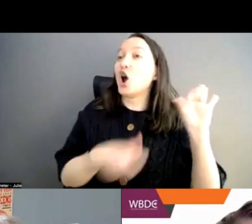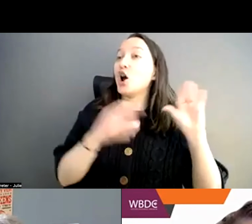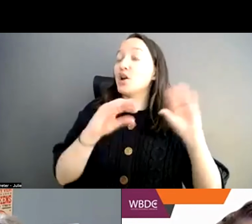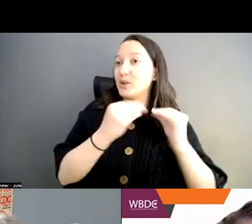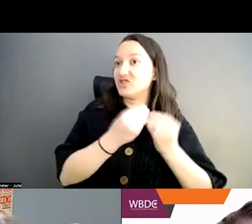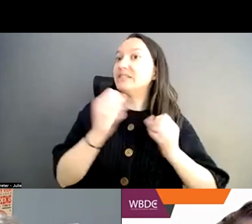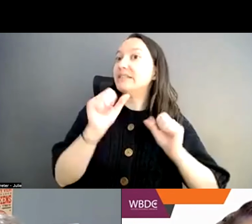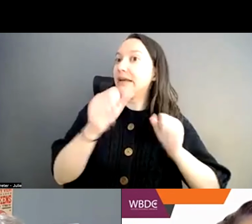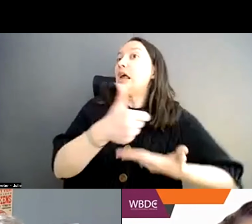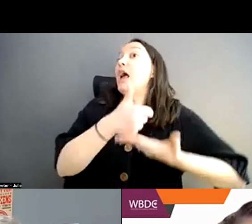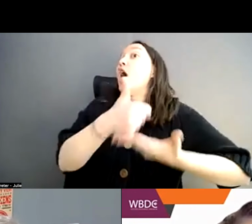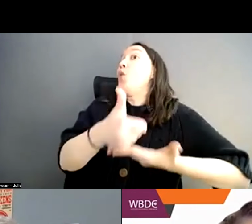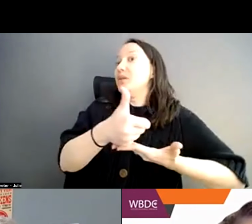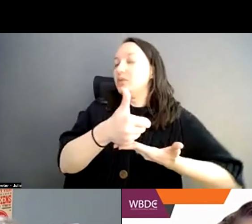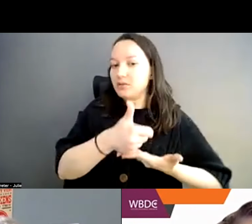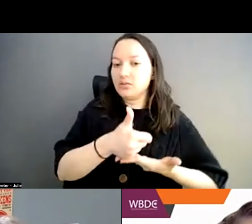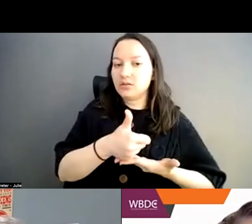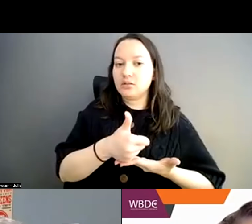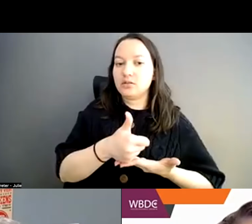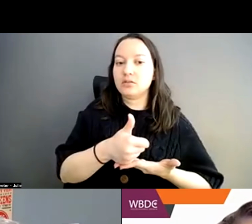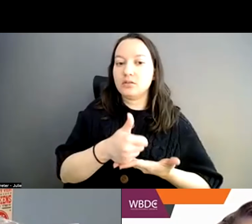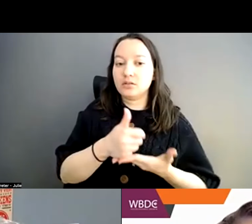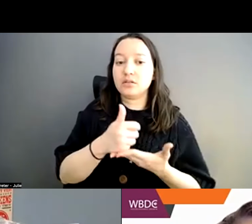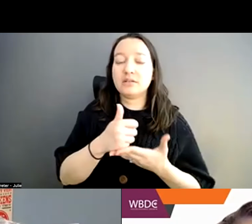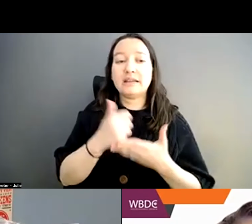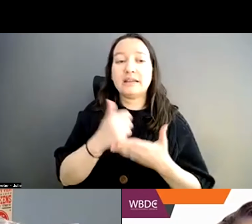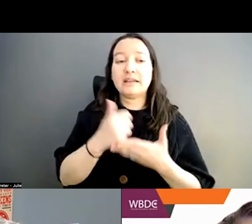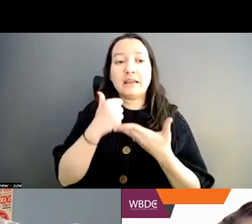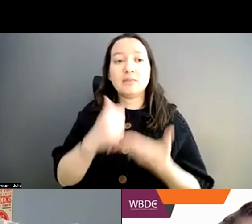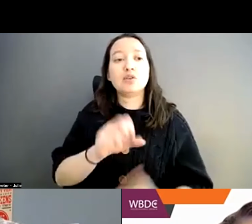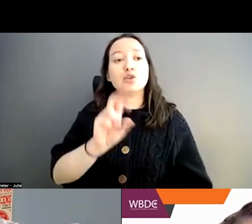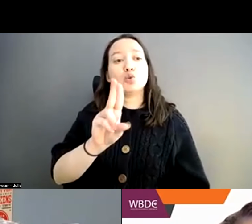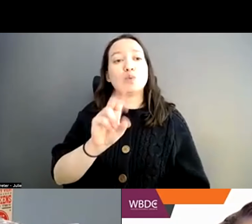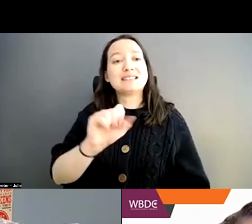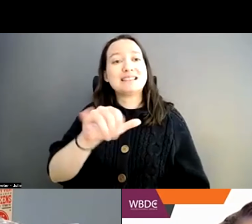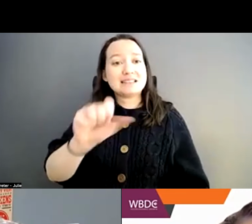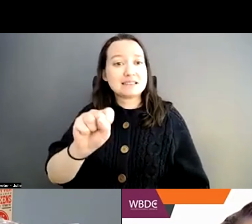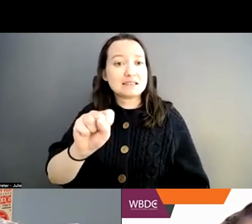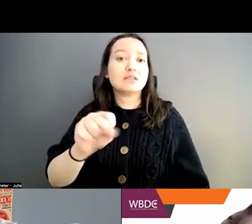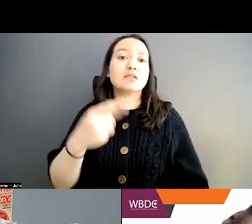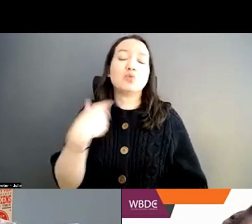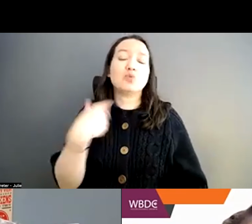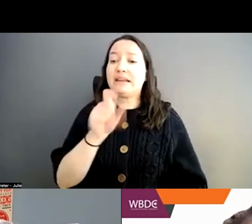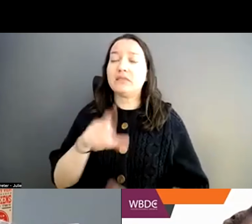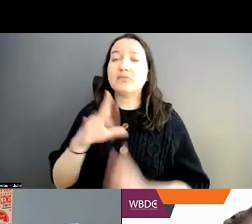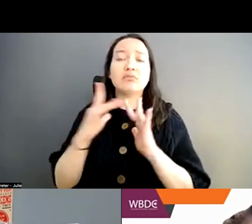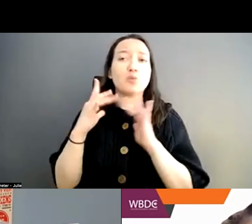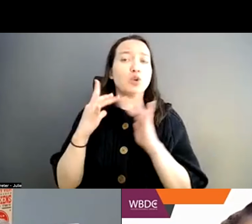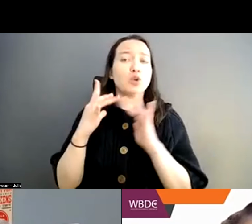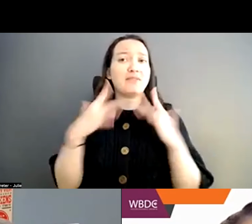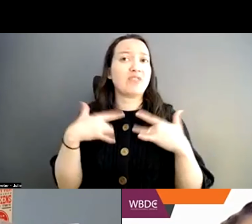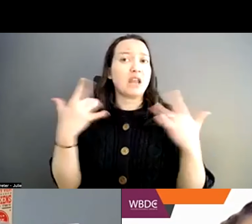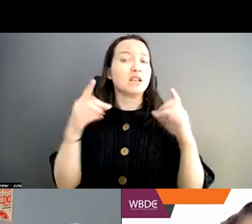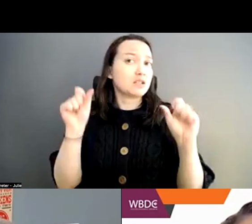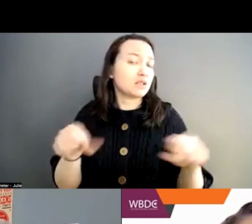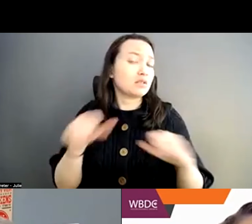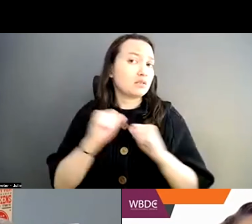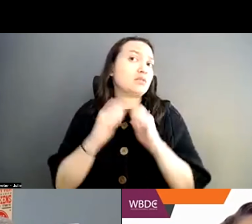ninguna parte de la propuesta. Entonces nosotros está